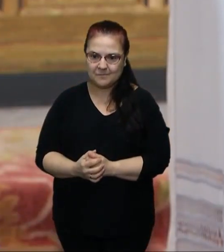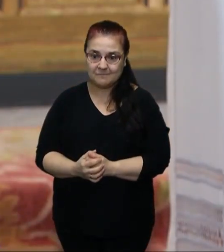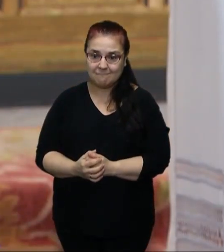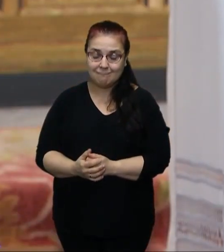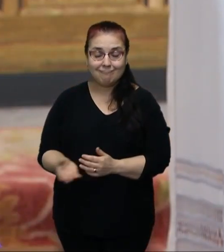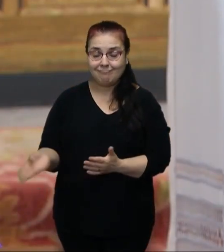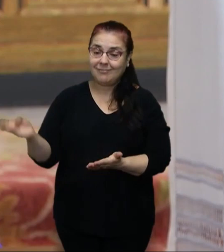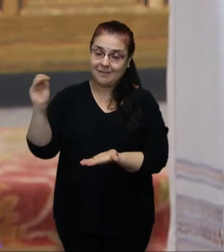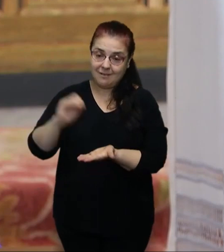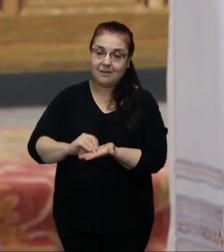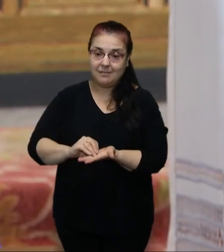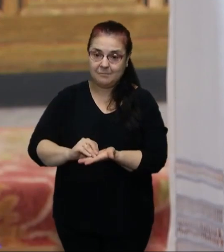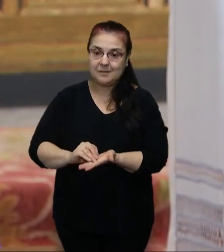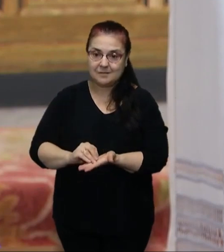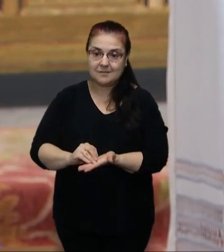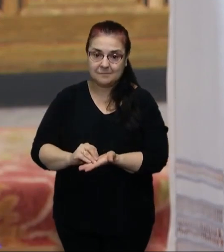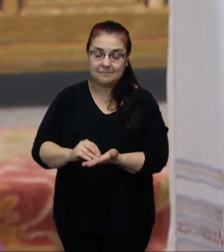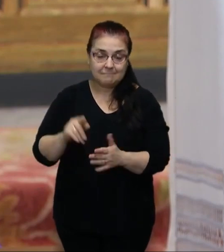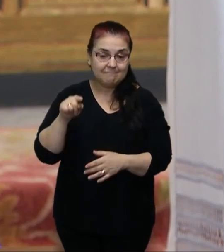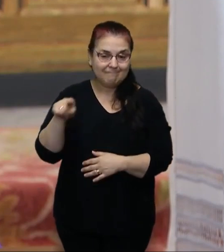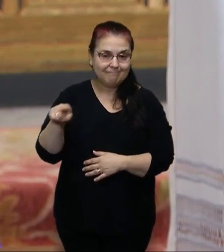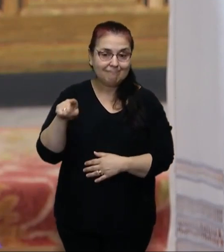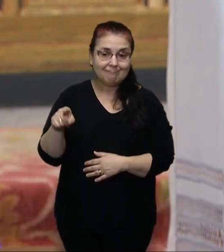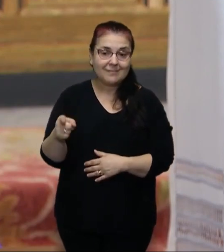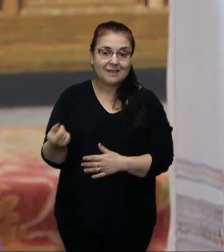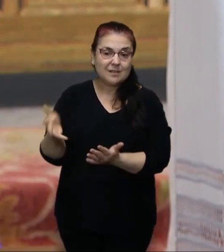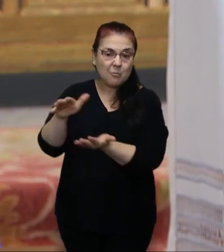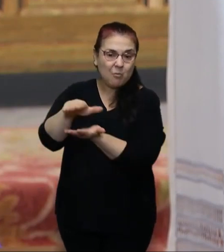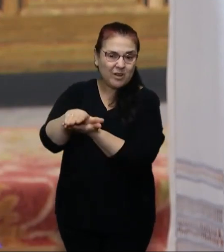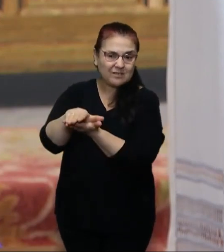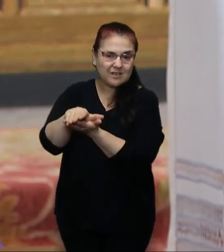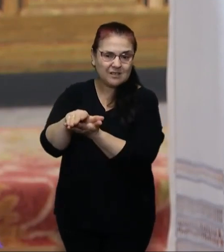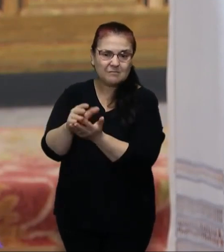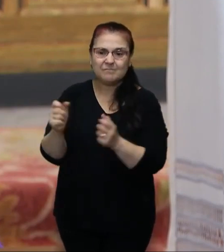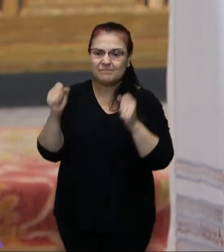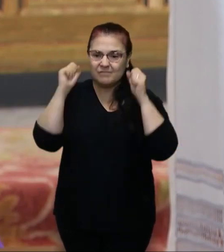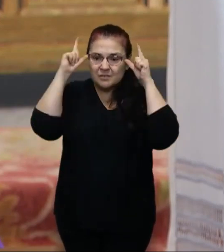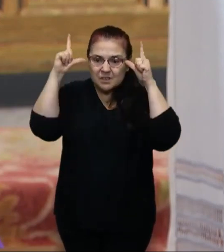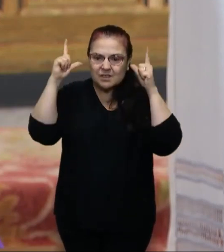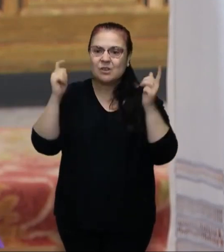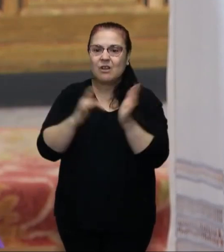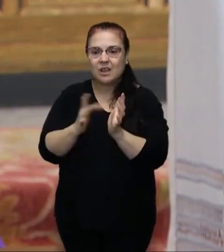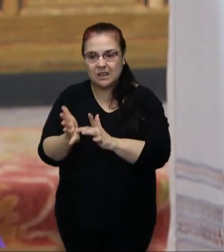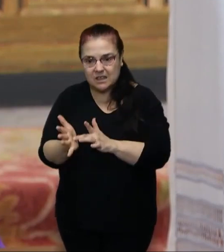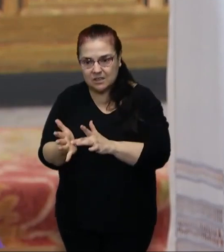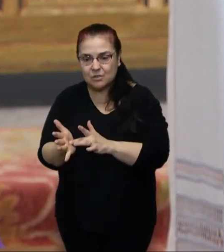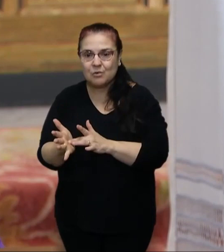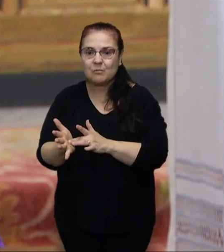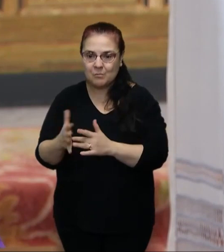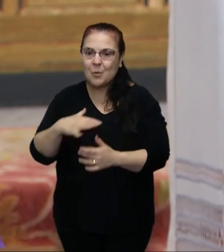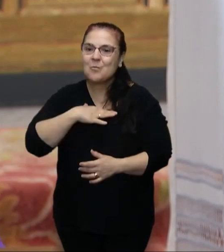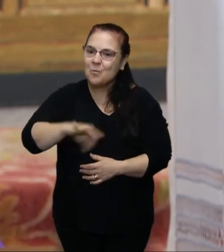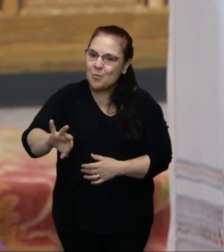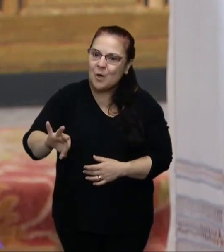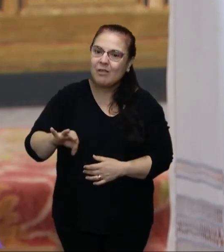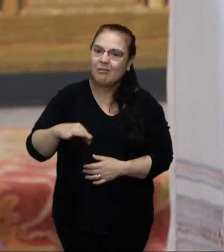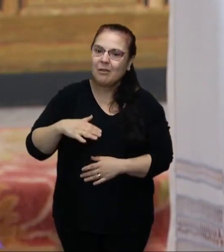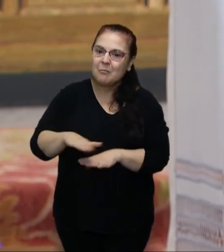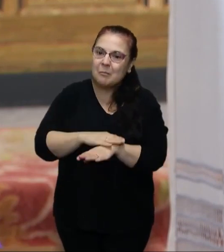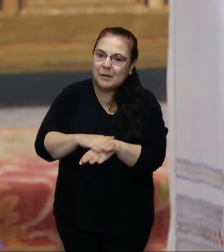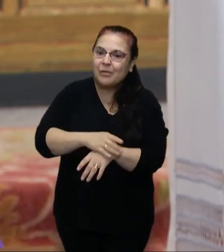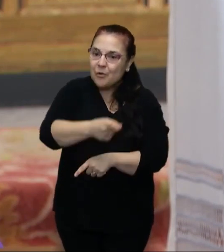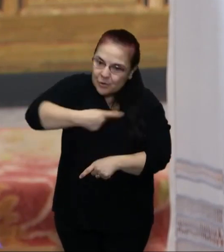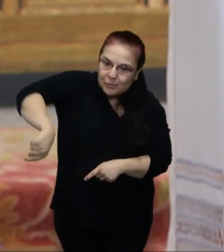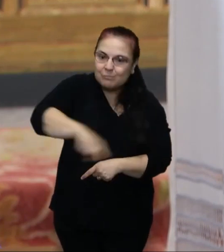Y además, esa muerte redentora de Cristo es la que hace posible el perdón de nuestros